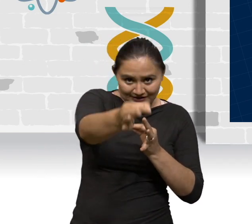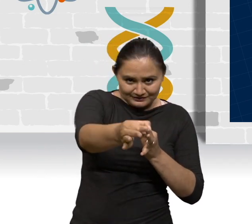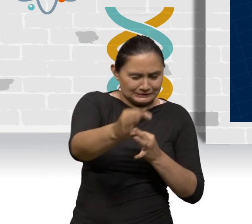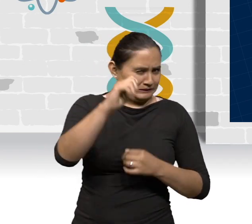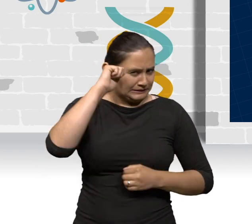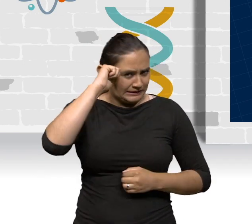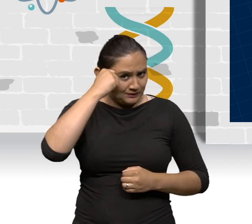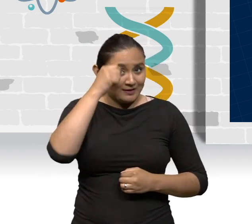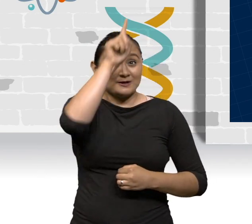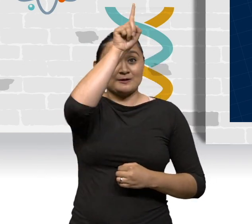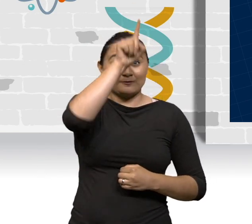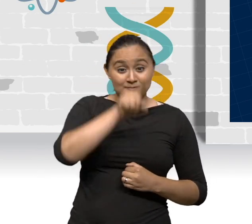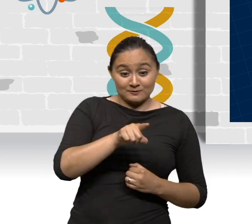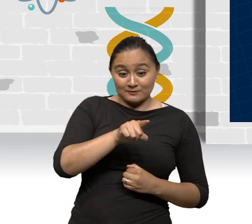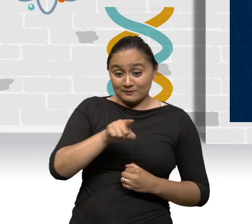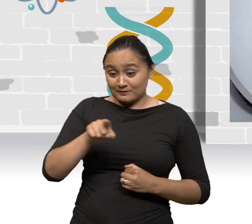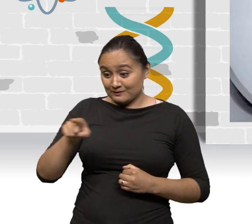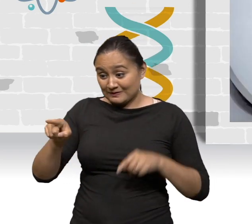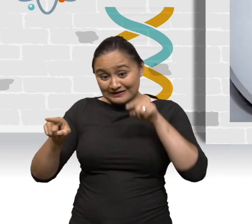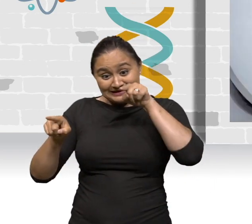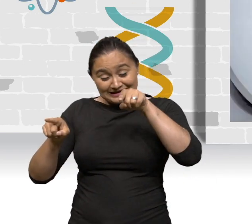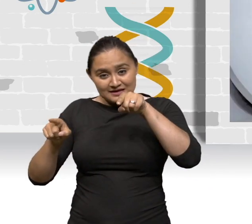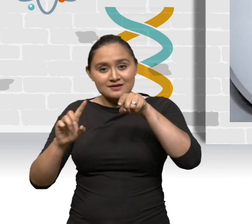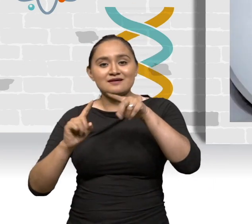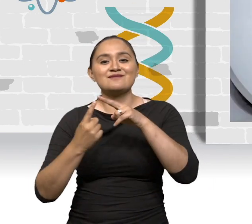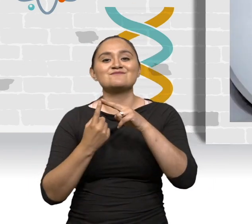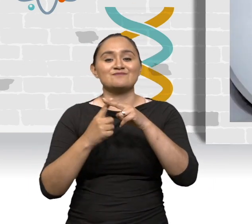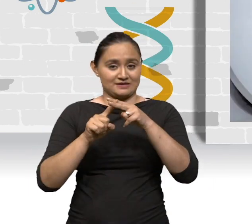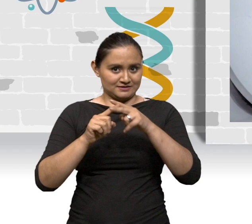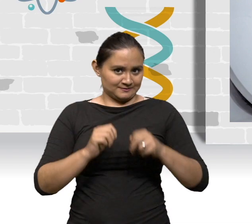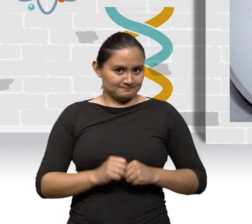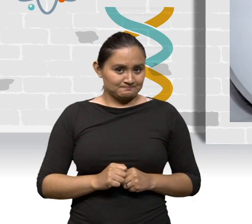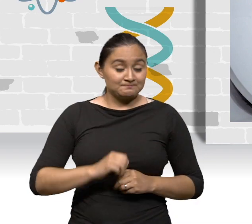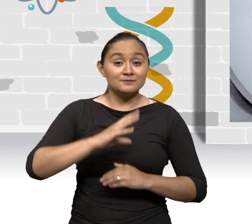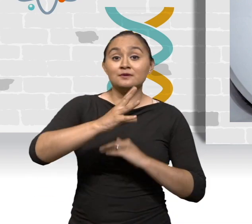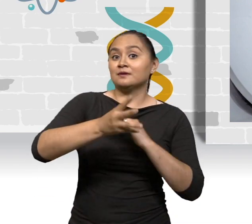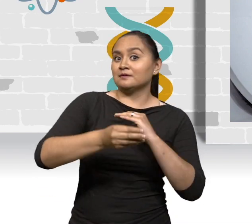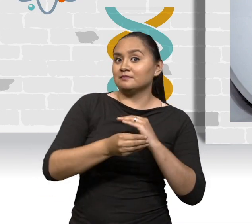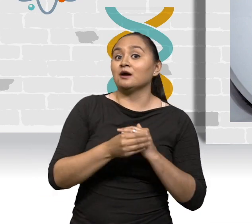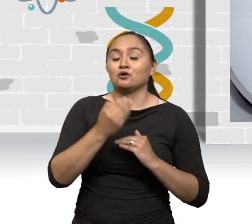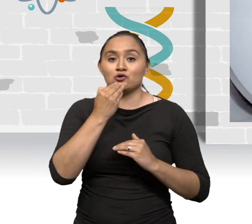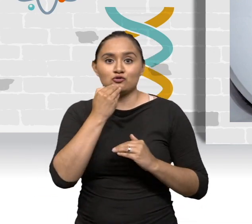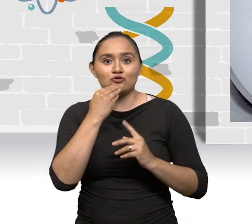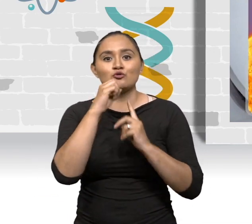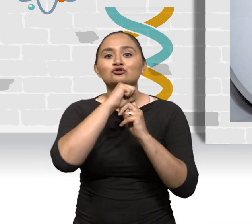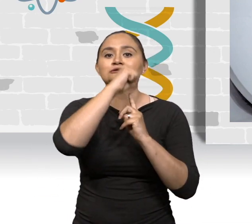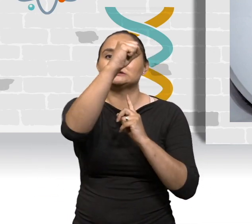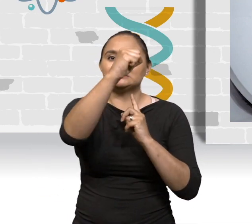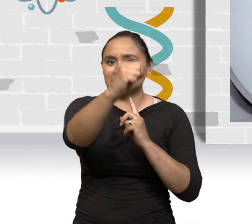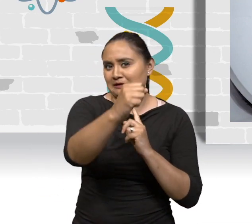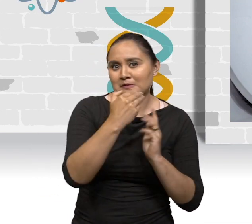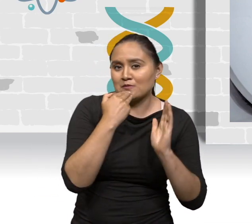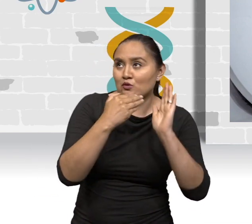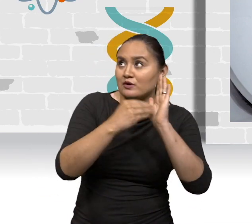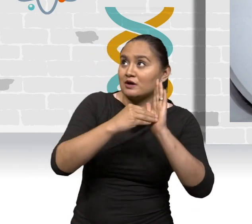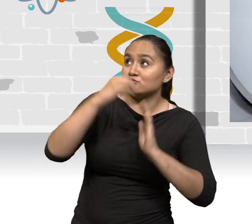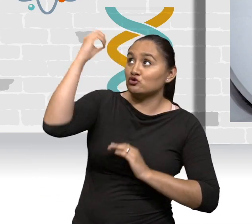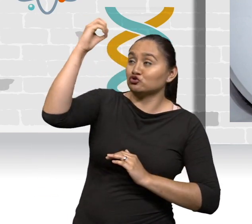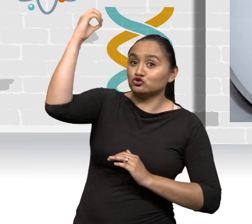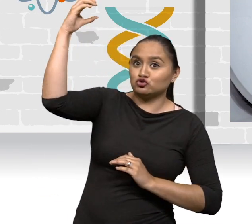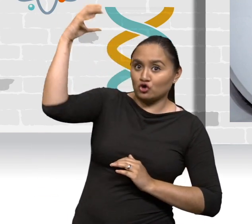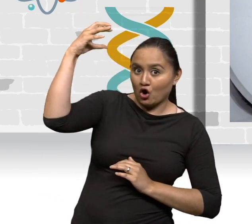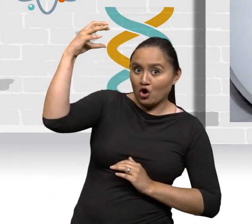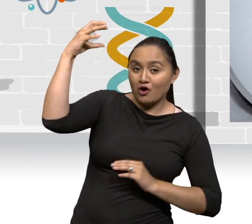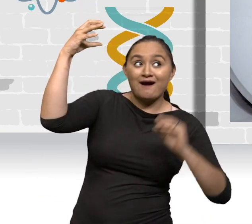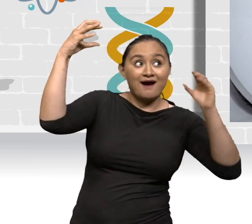origen hasta el punto, que si colocamos un sistema de referencia en el Sol,